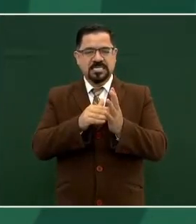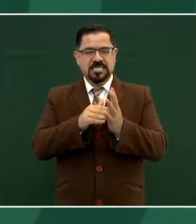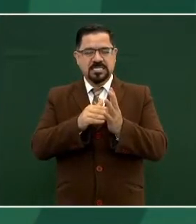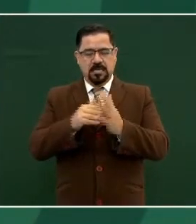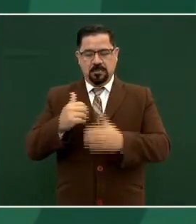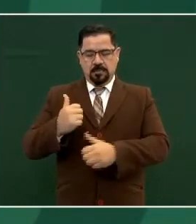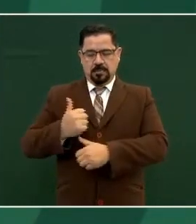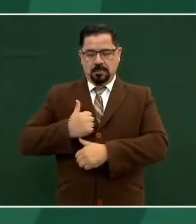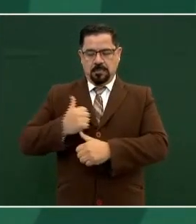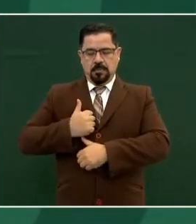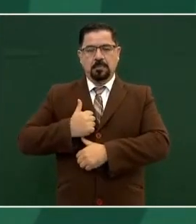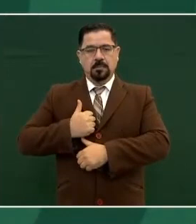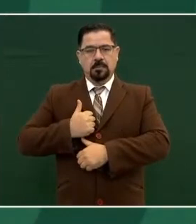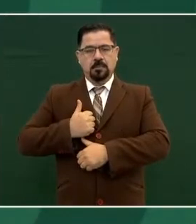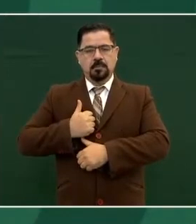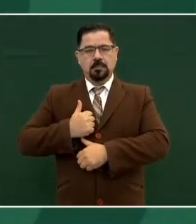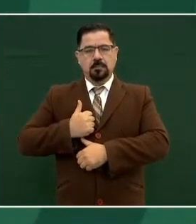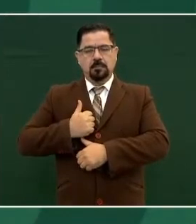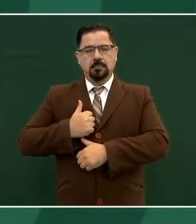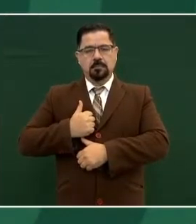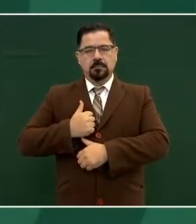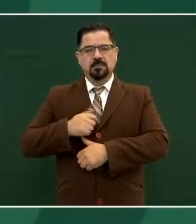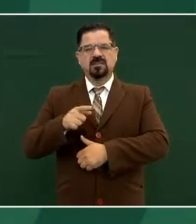de corporaciones federales,